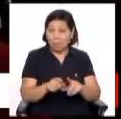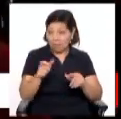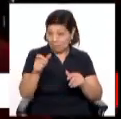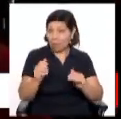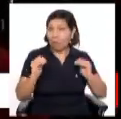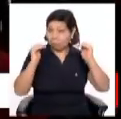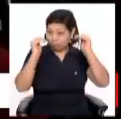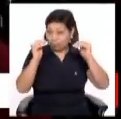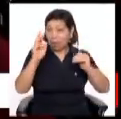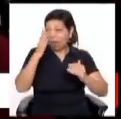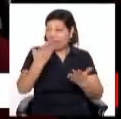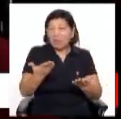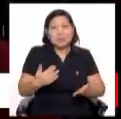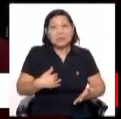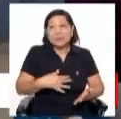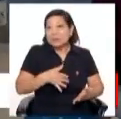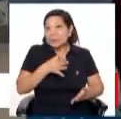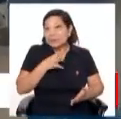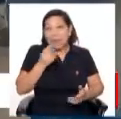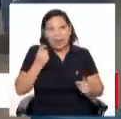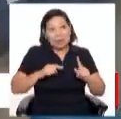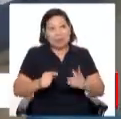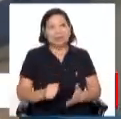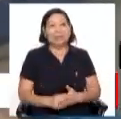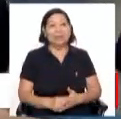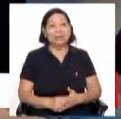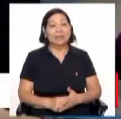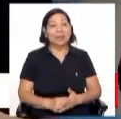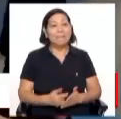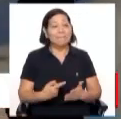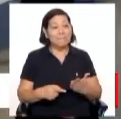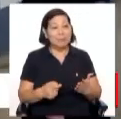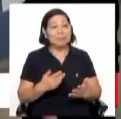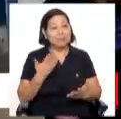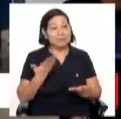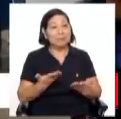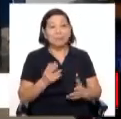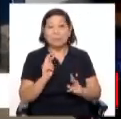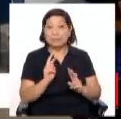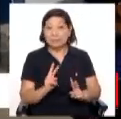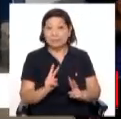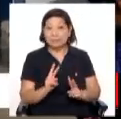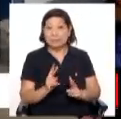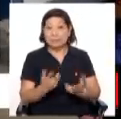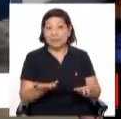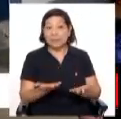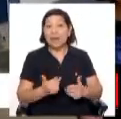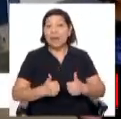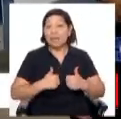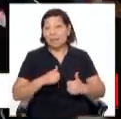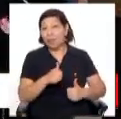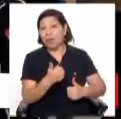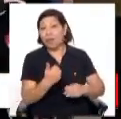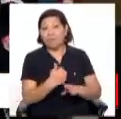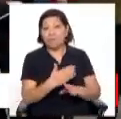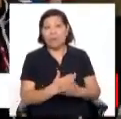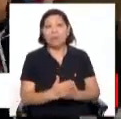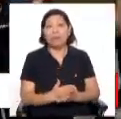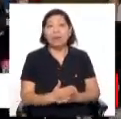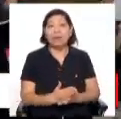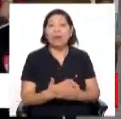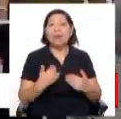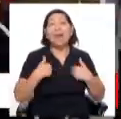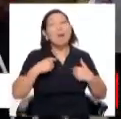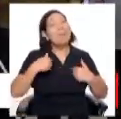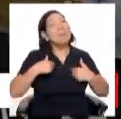adultos aprendemos cosas que no hemos aprendido. La verdad a veces tiene más lógica que nosotros. Ellos ven la perspectiva de la vida de otra forma, mientras que nosotros